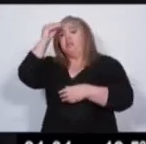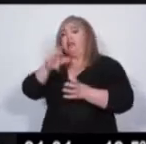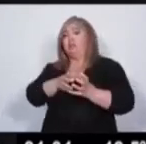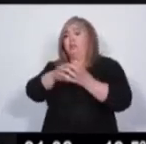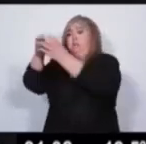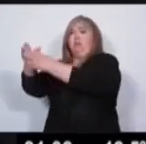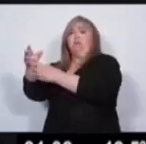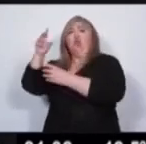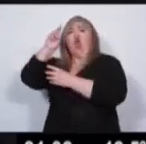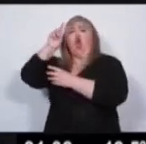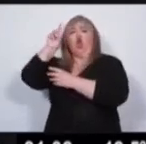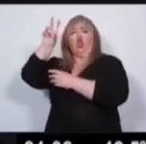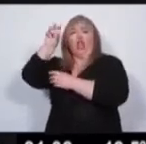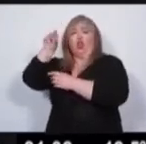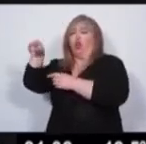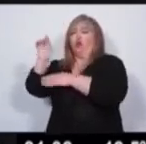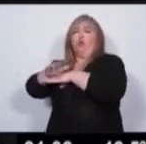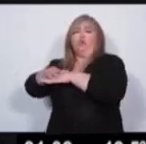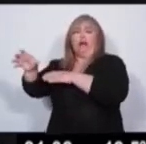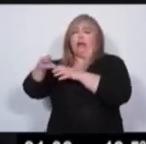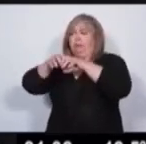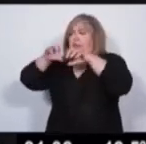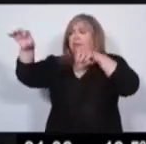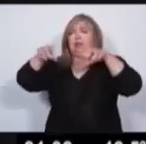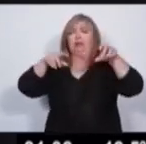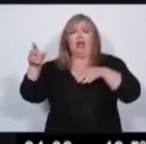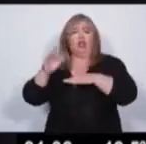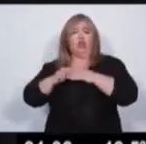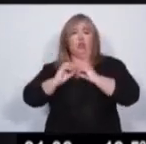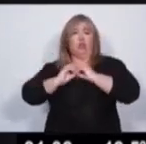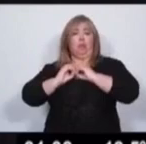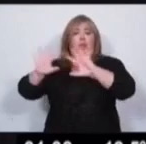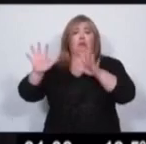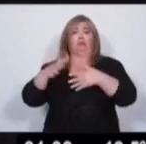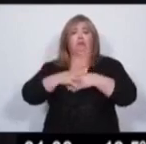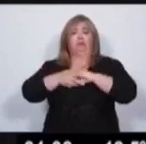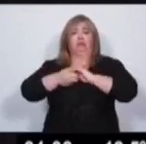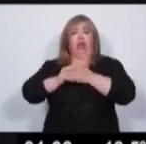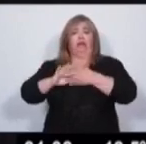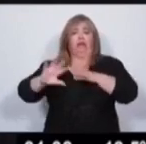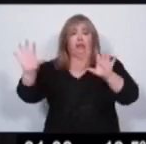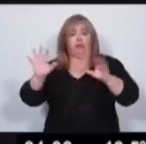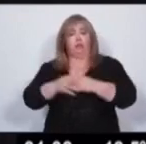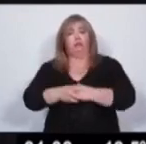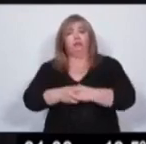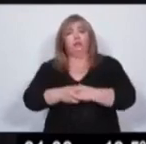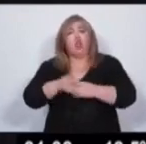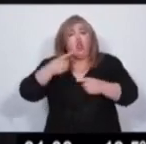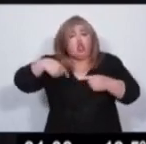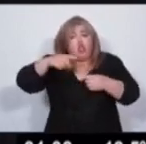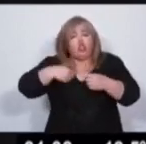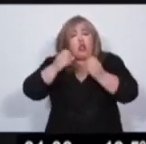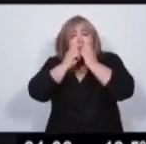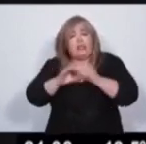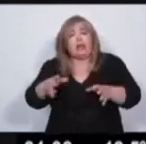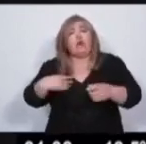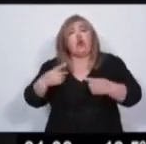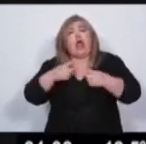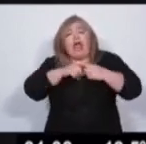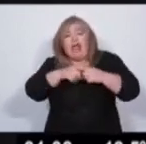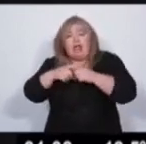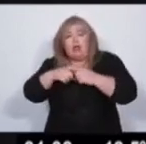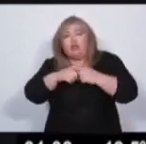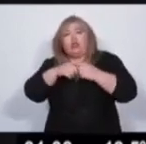estos últimos ocho años sobre élite en aula fuimos los los iniciadores de la discusión de la eliminación Y